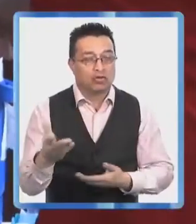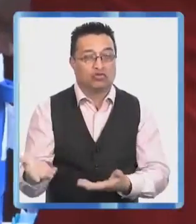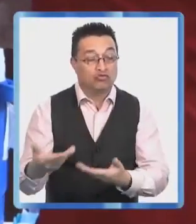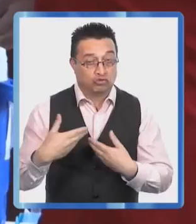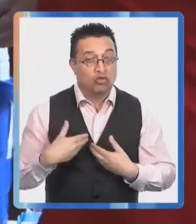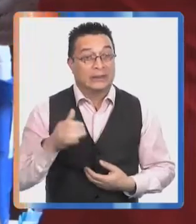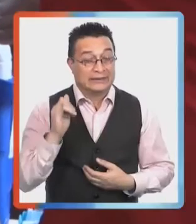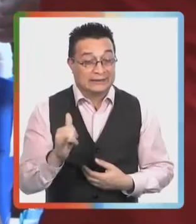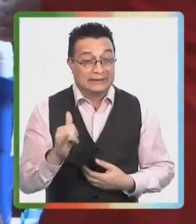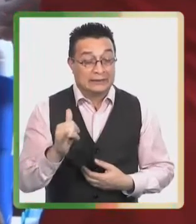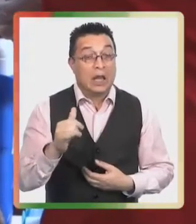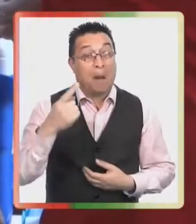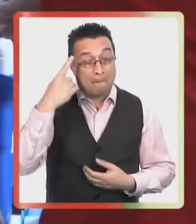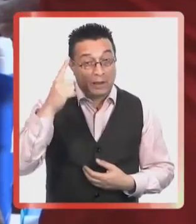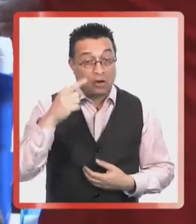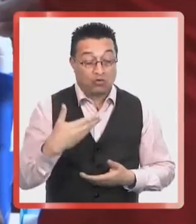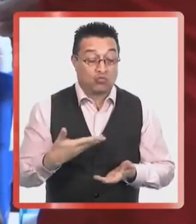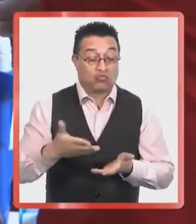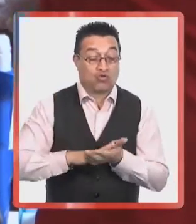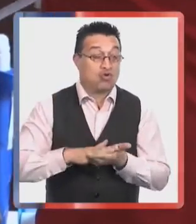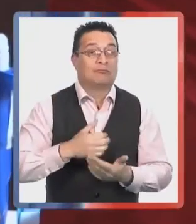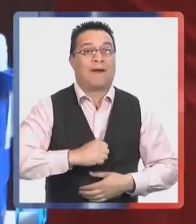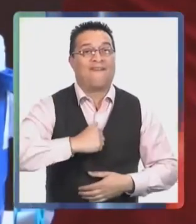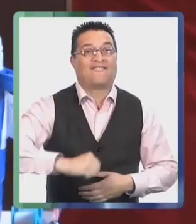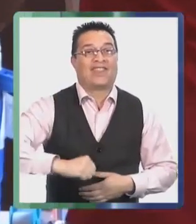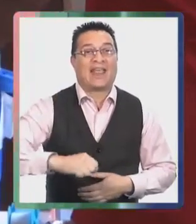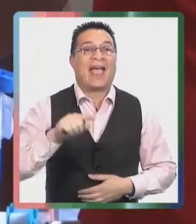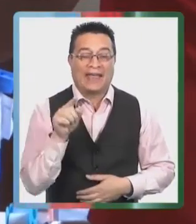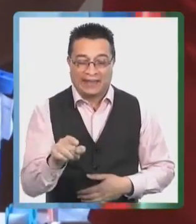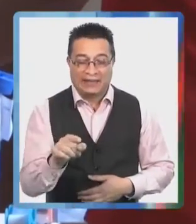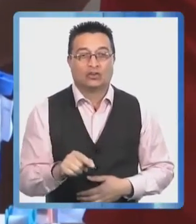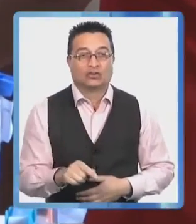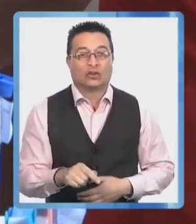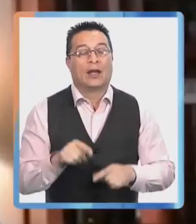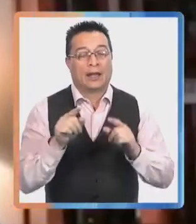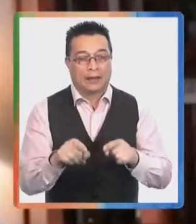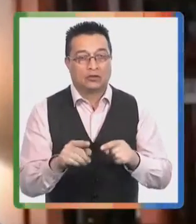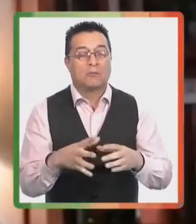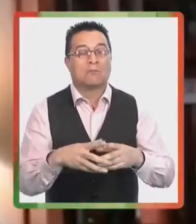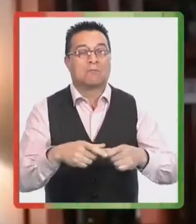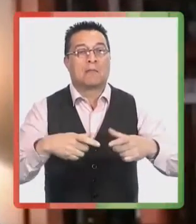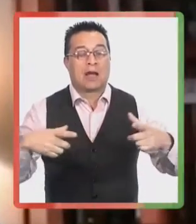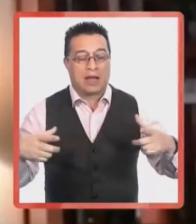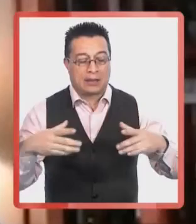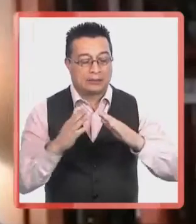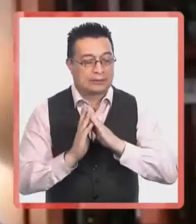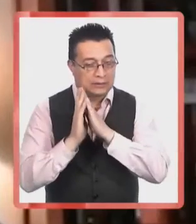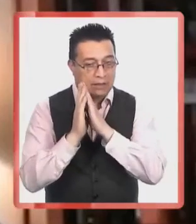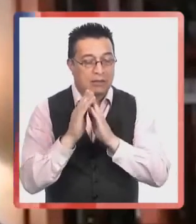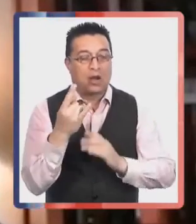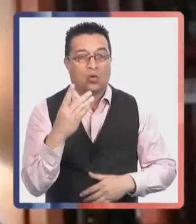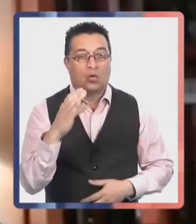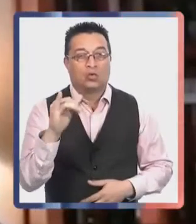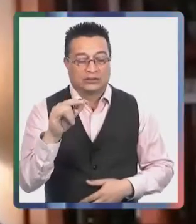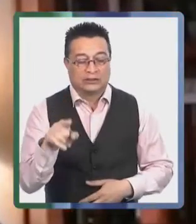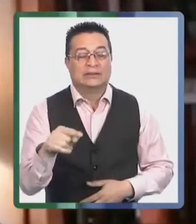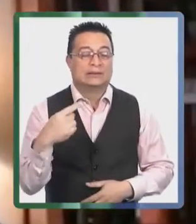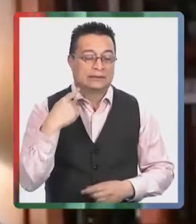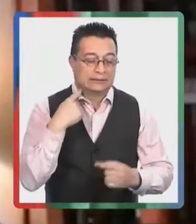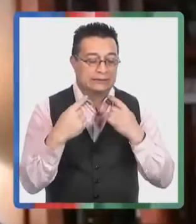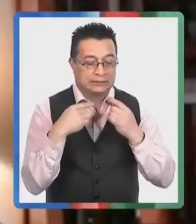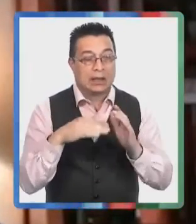Lo que evita la vacuna es la muerte. Lo que evita la vacuna es que se llenen las camas de las unidades de